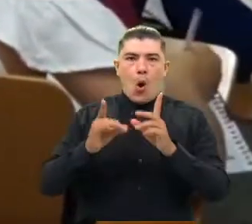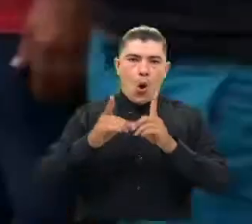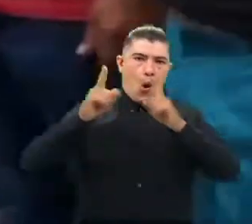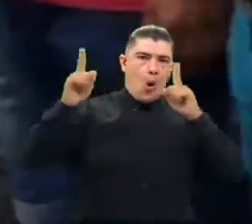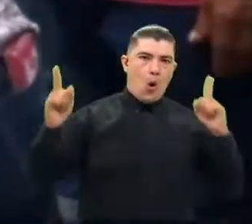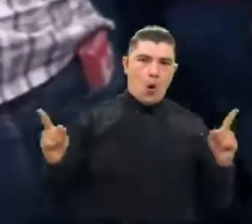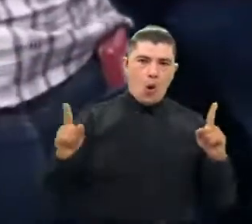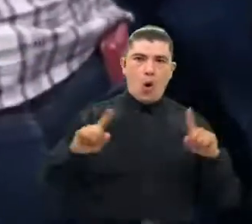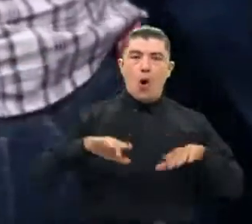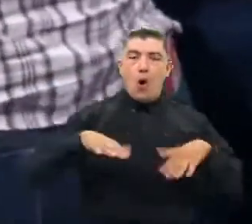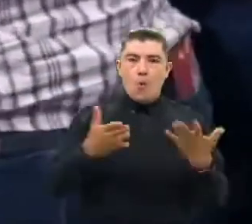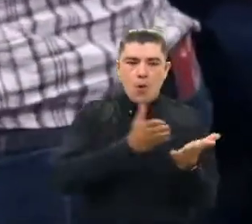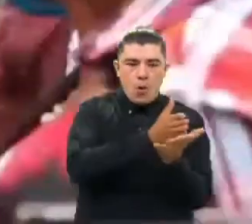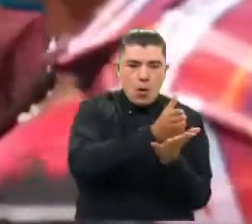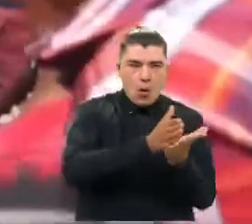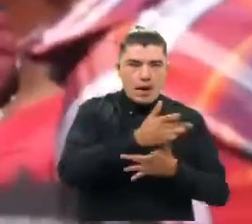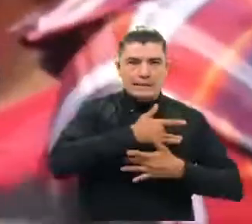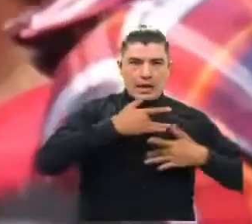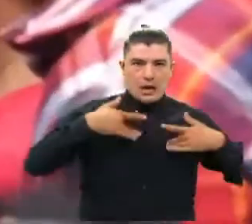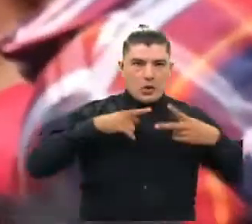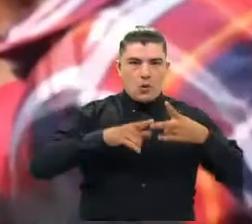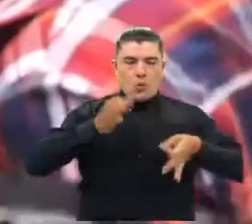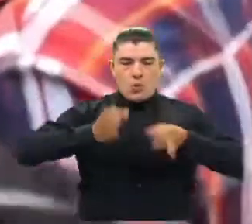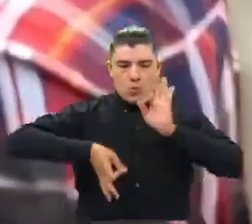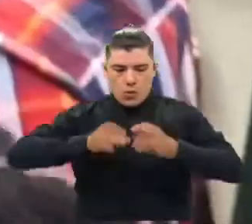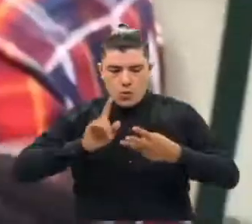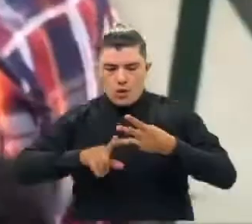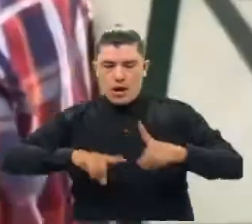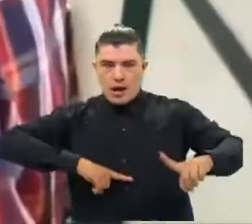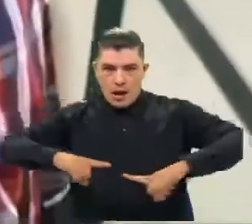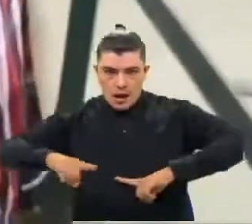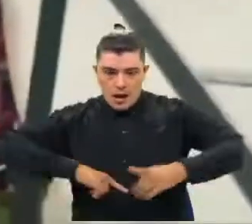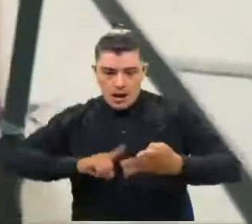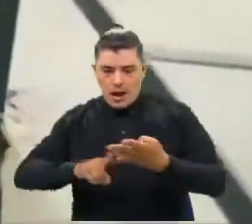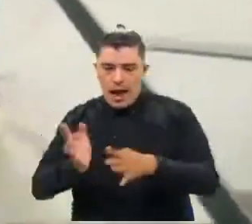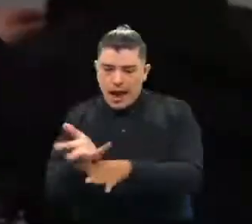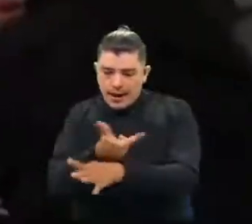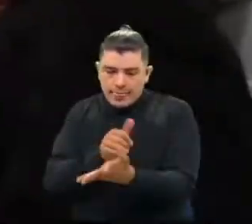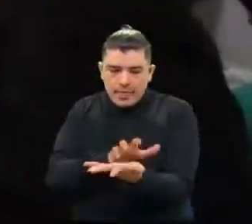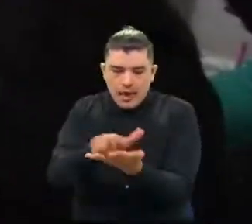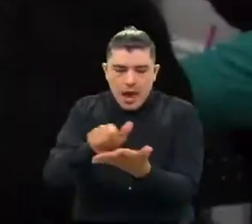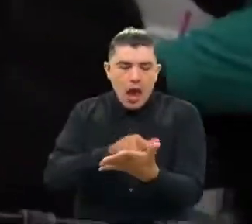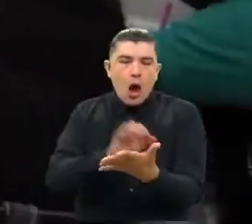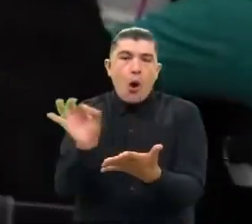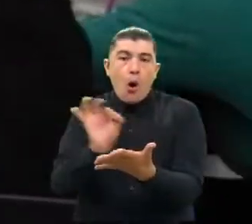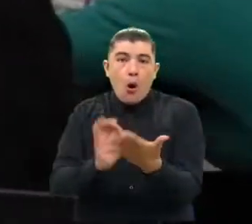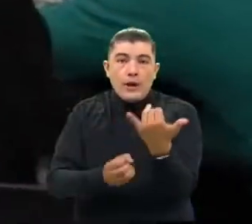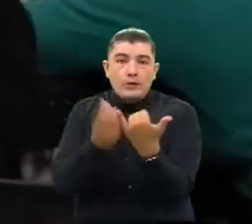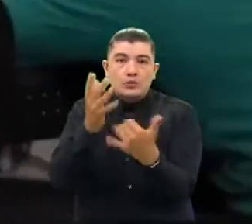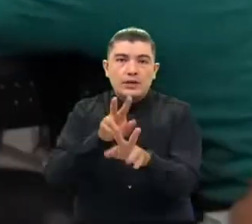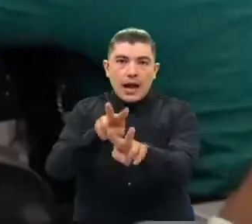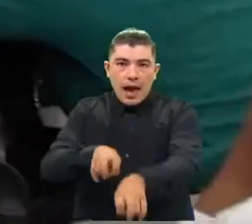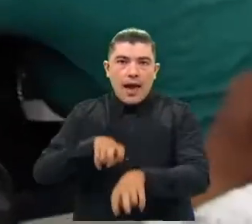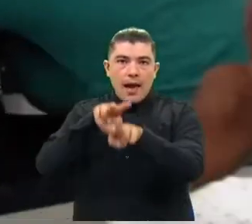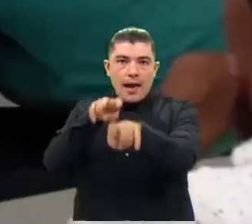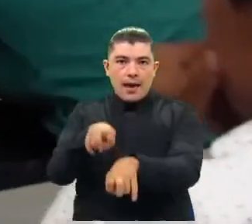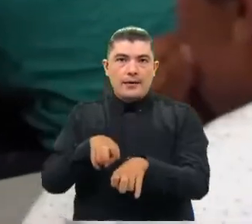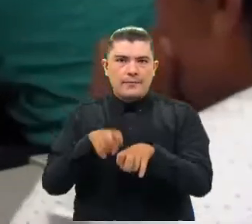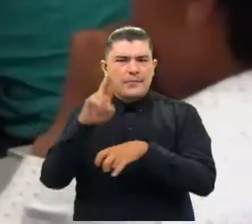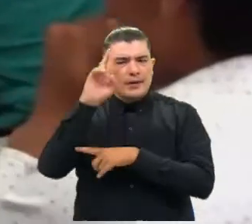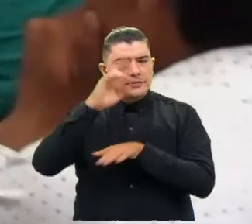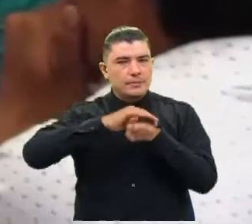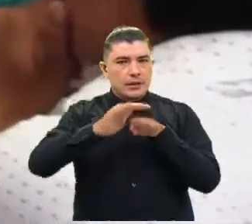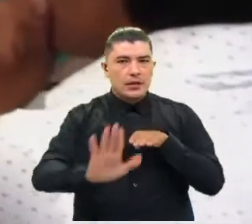diferentes áreas como la salud judicial administrativo artes plásticas y agroindustrial invitar a toda la